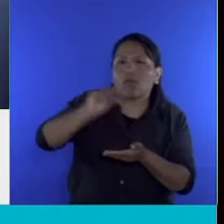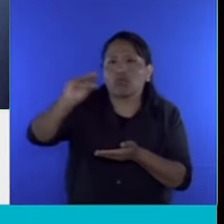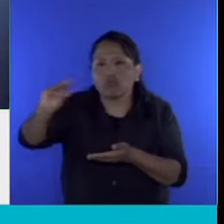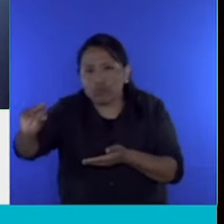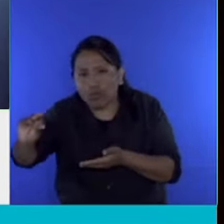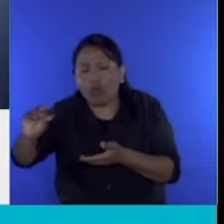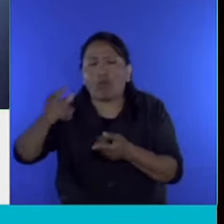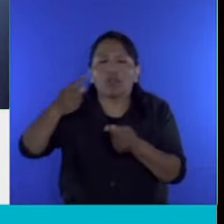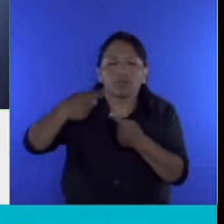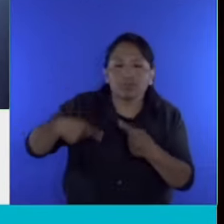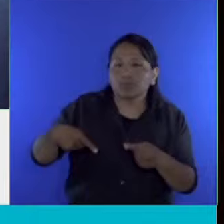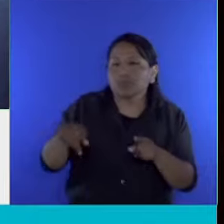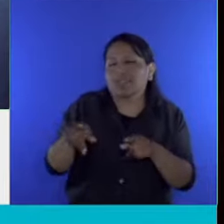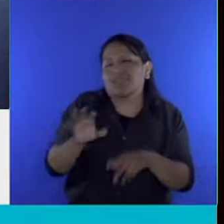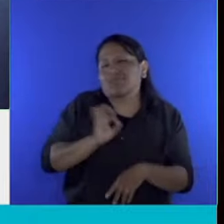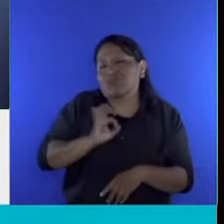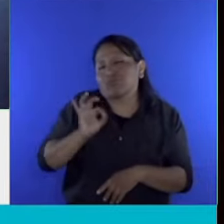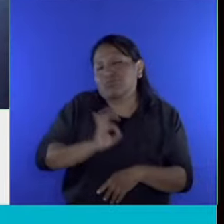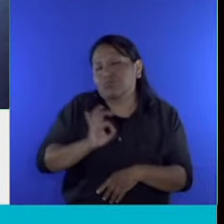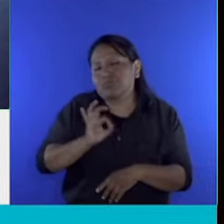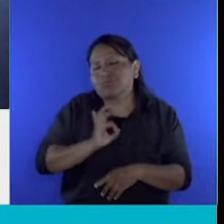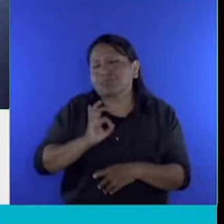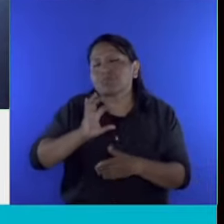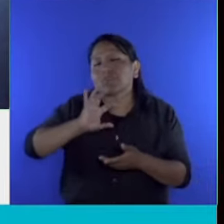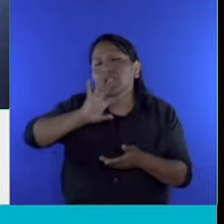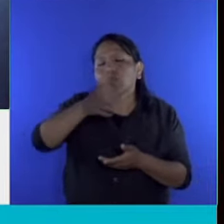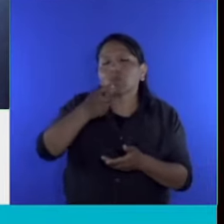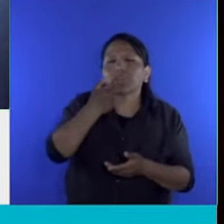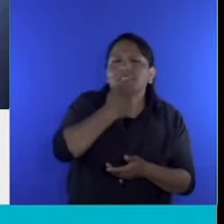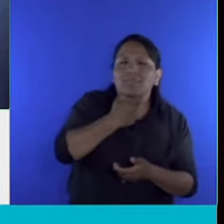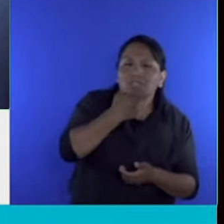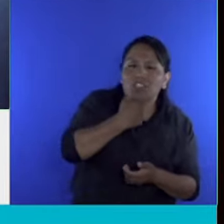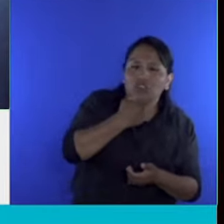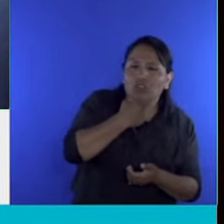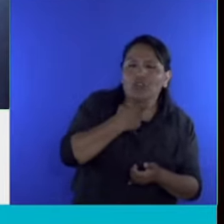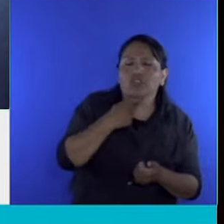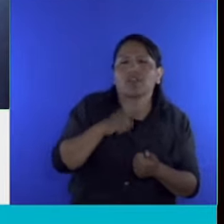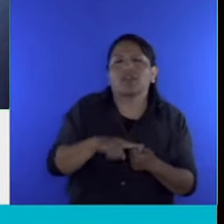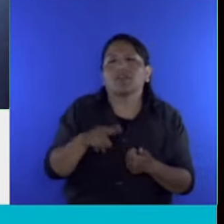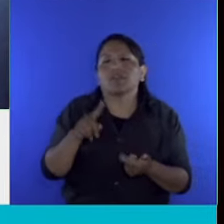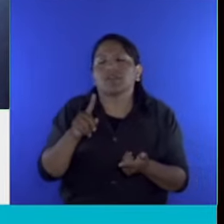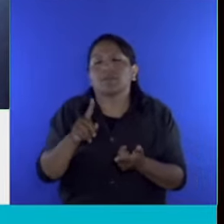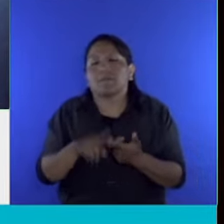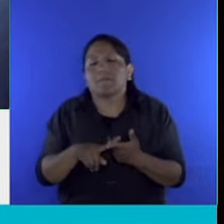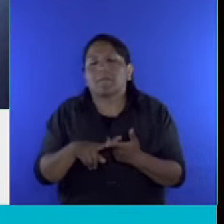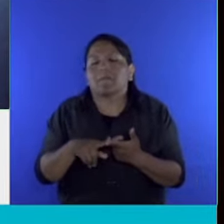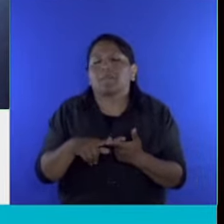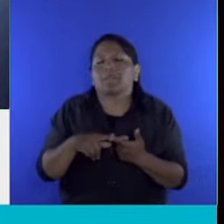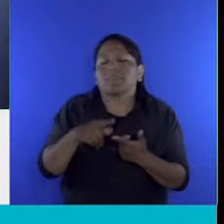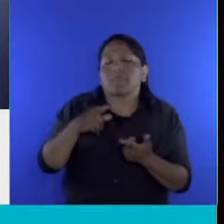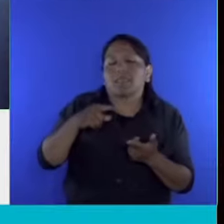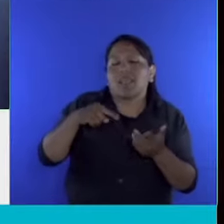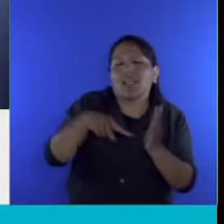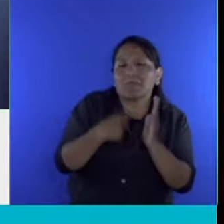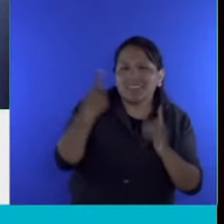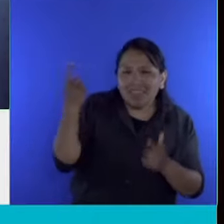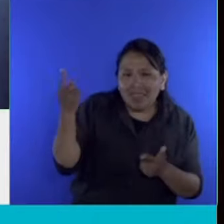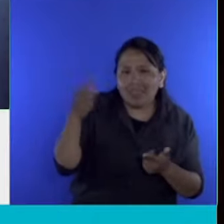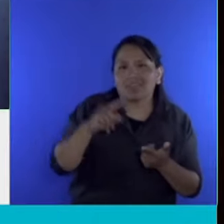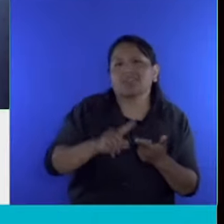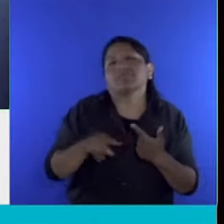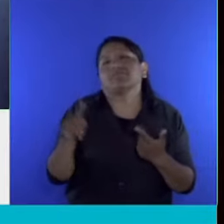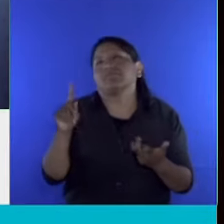efectivo así lo hizo desde hace muchos años la provincia de Mendoza va a ser la ciudad de Buenos